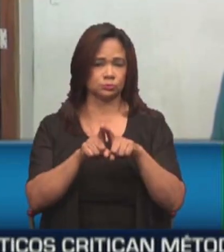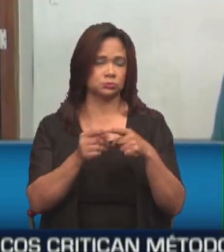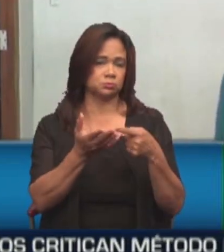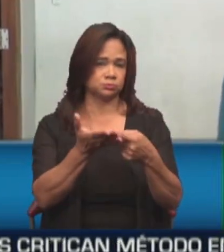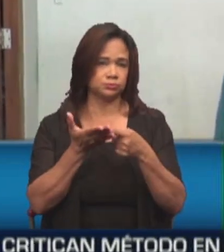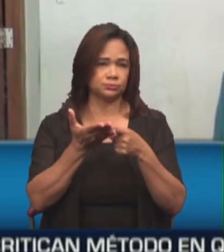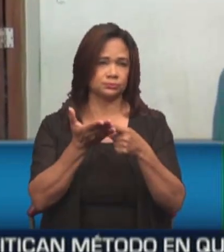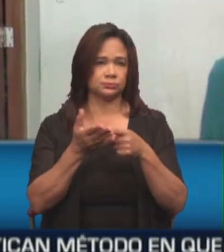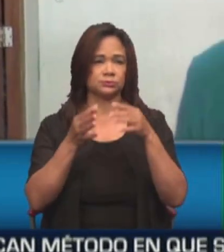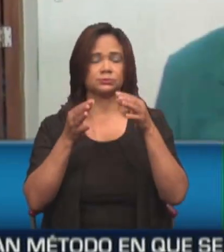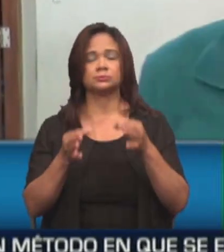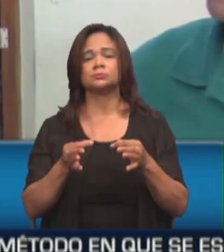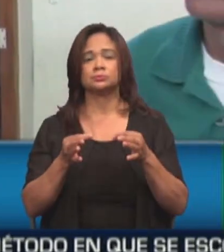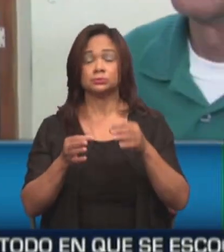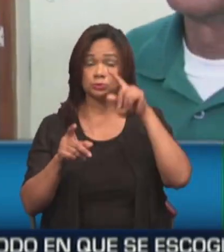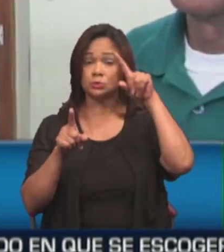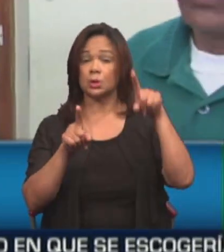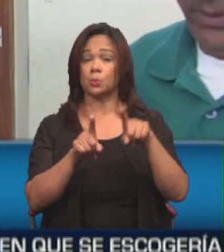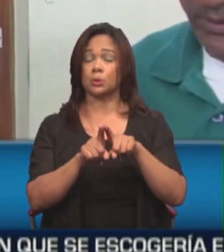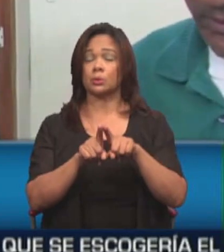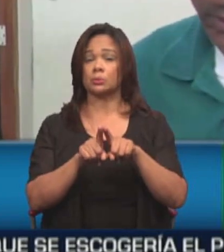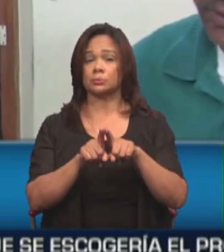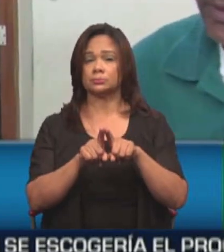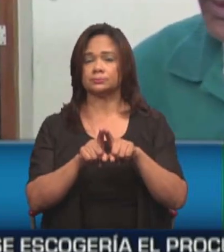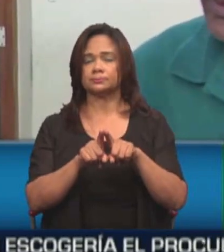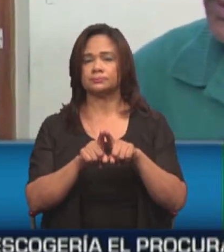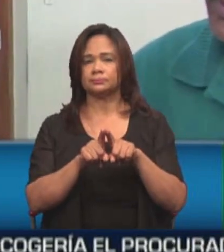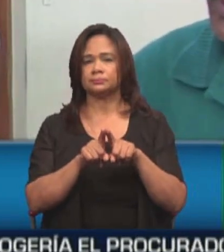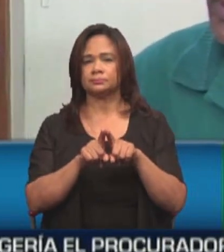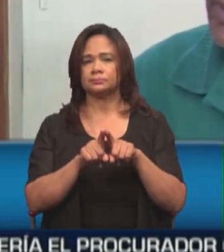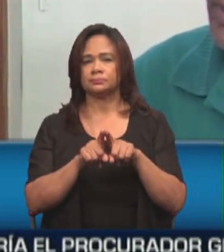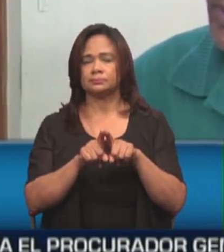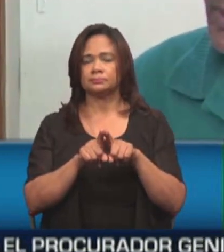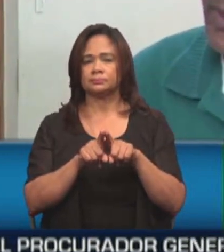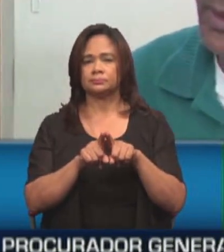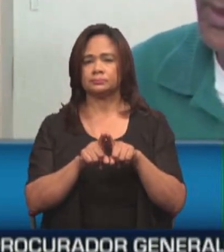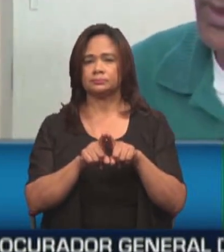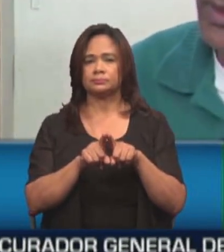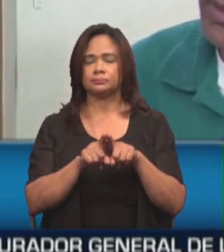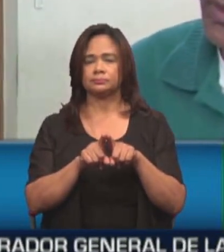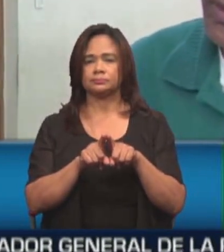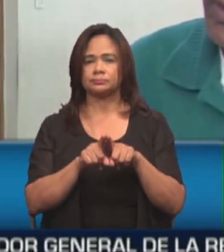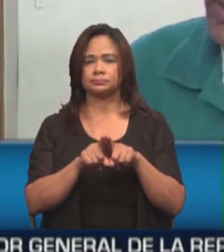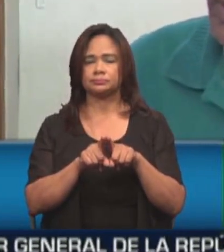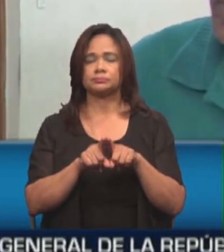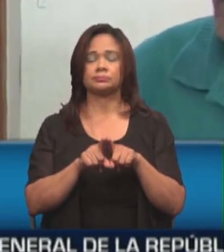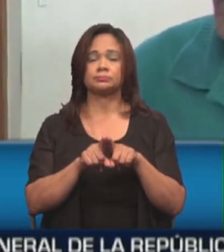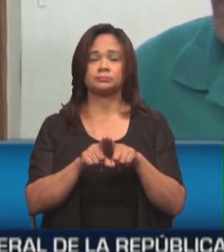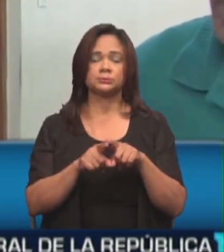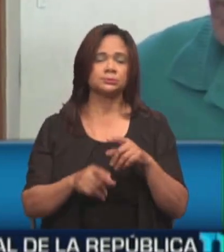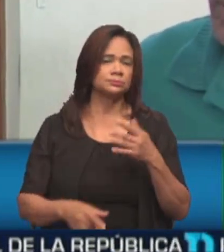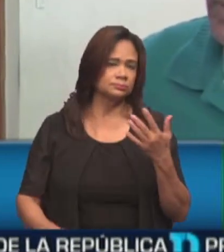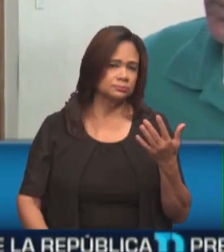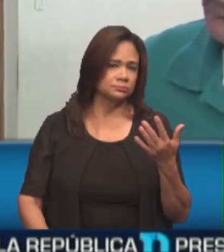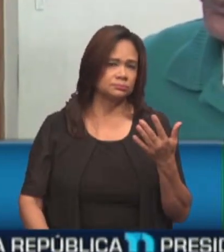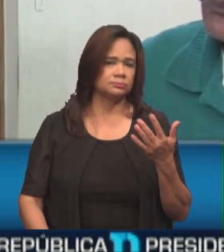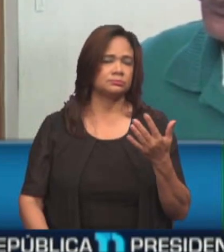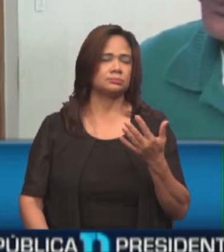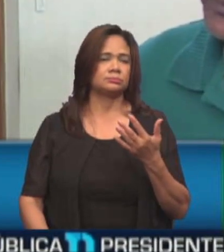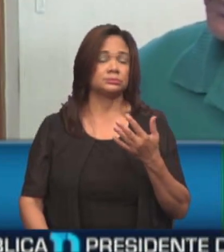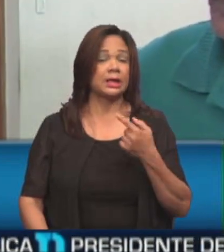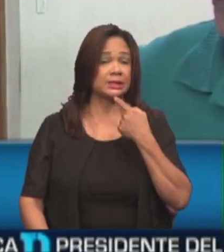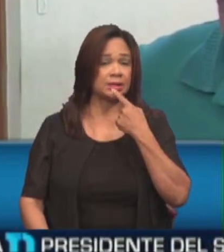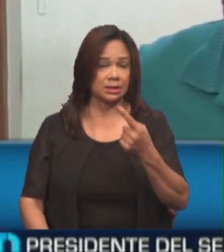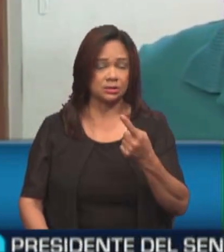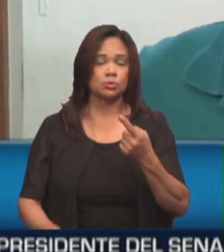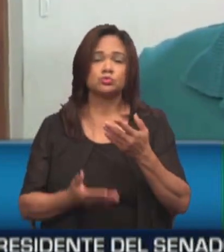Hay una sentencia, hay un acuerdo que se ha llegado con la persona, con el imputado, en el cual garantizó con